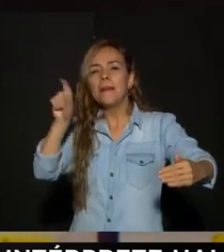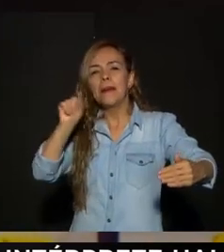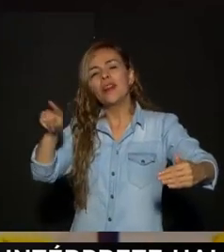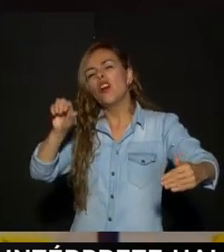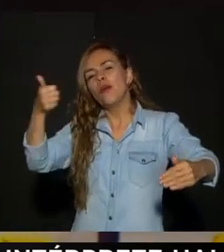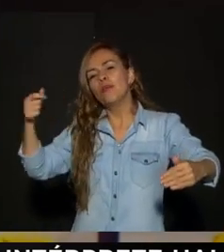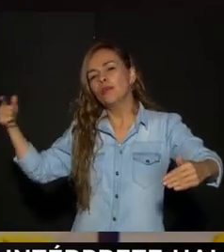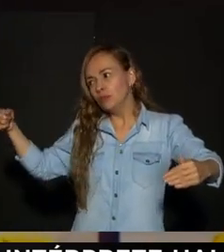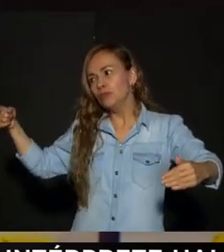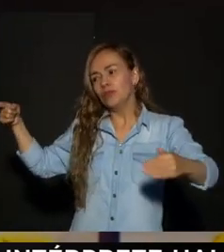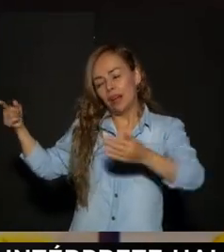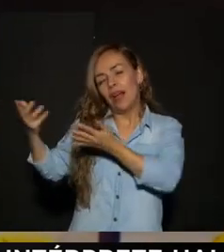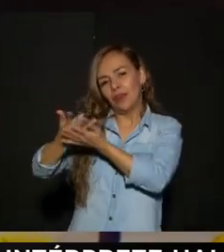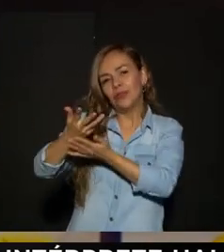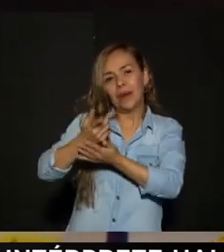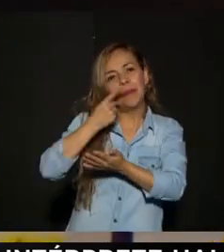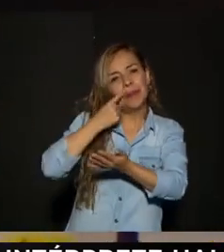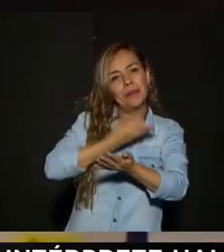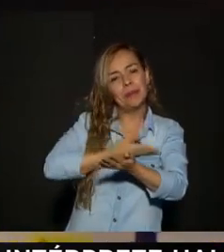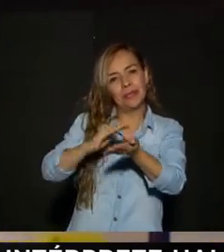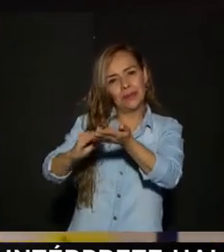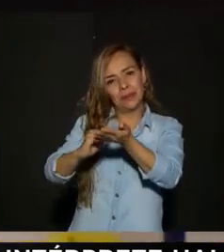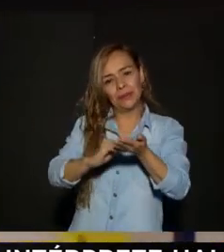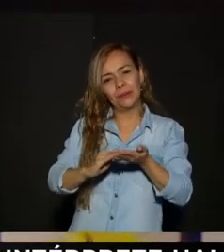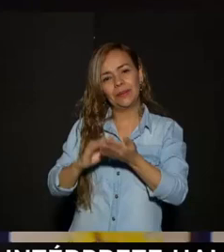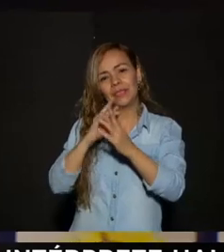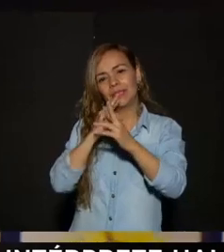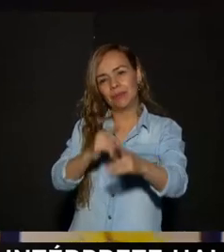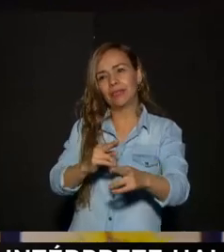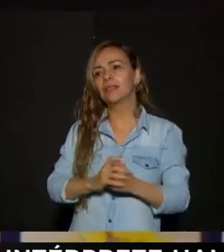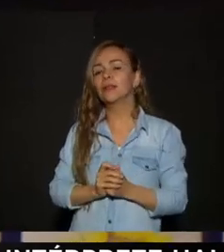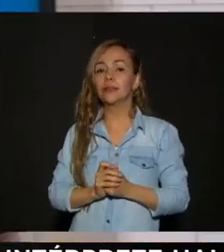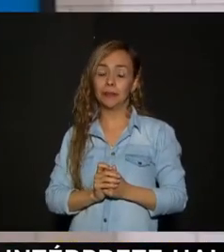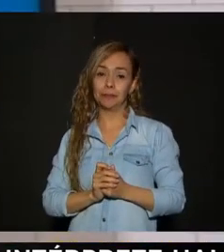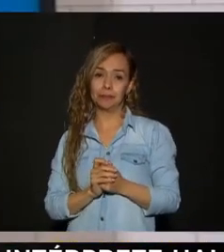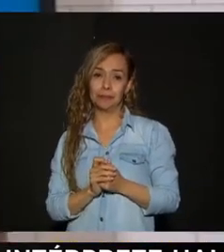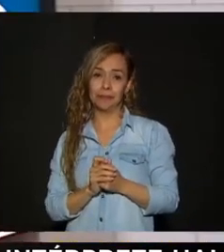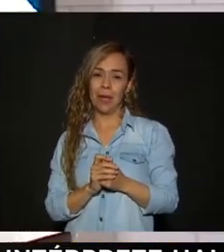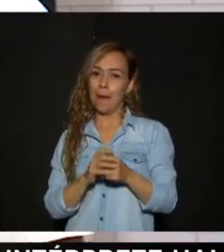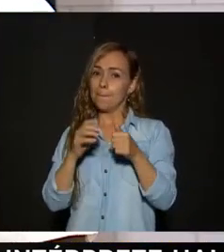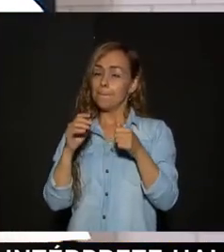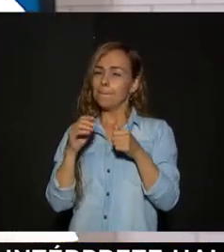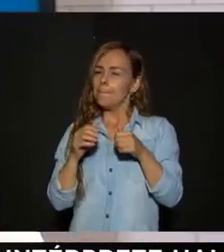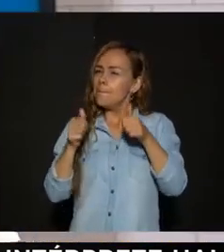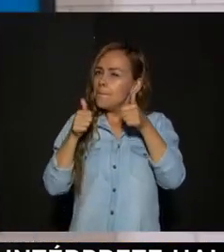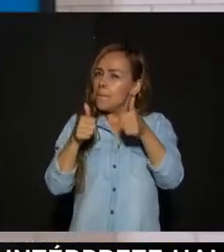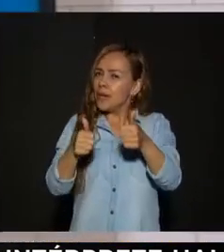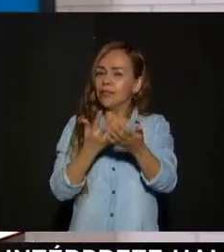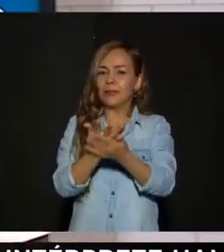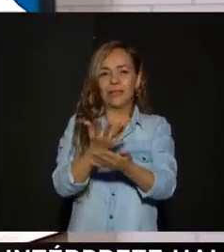qué rico poderlas resolver y que las sigan fortaleciendo. Un gran tip, voy a empezar yo, un gran tip para las familias es